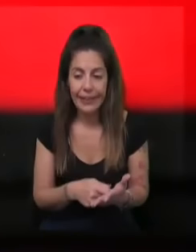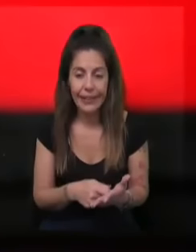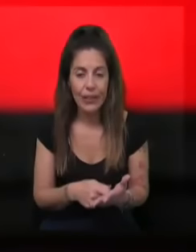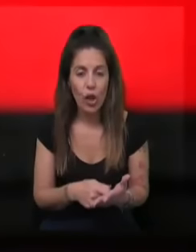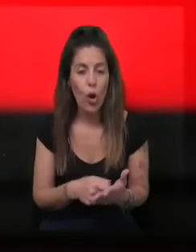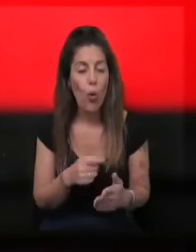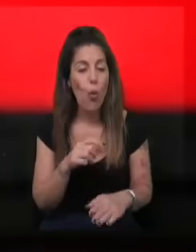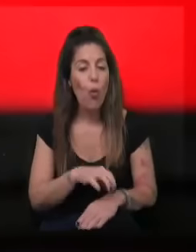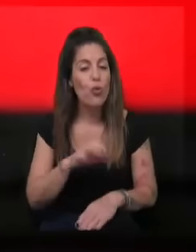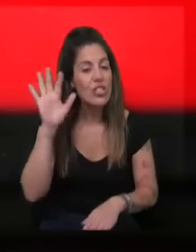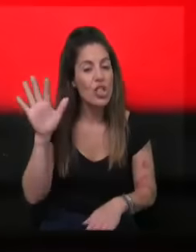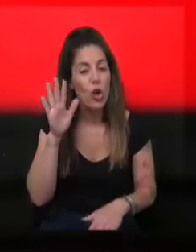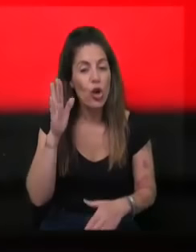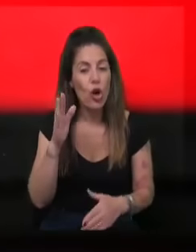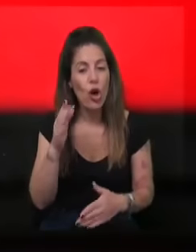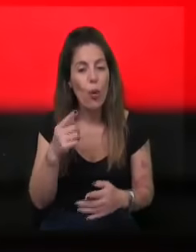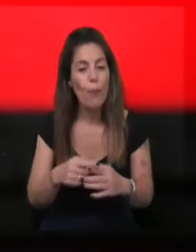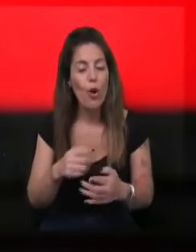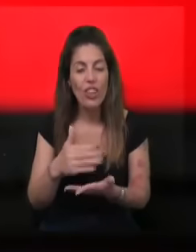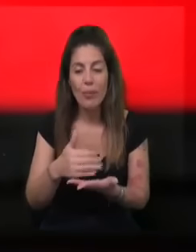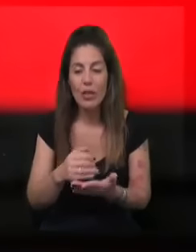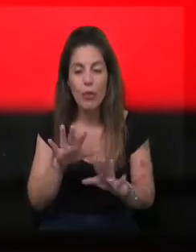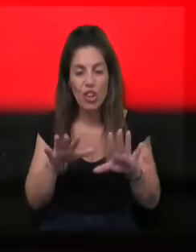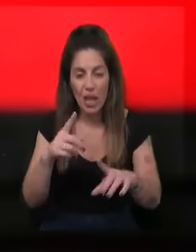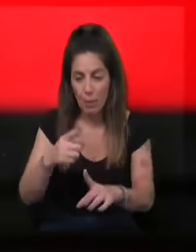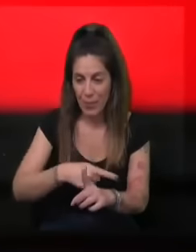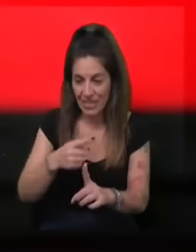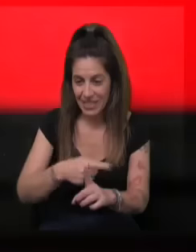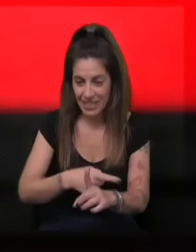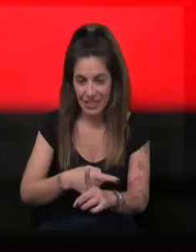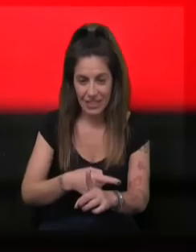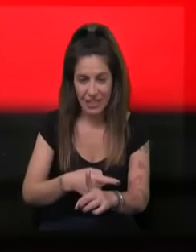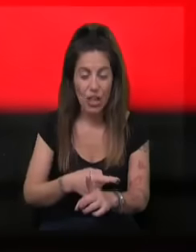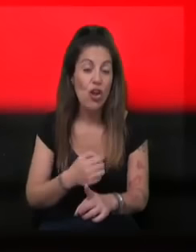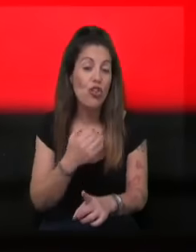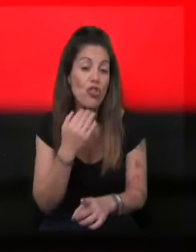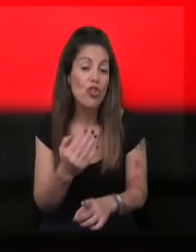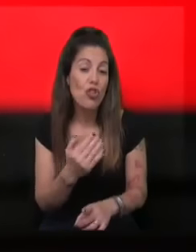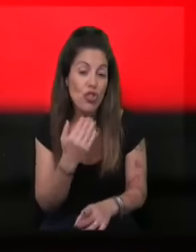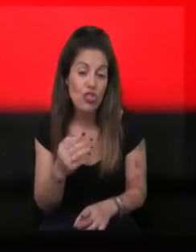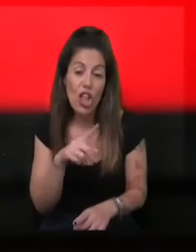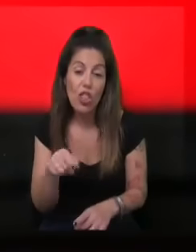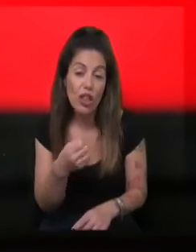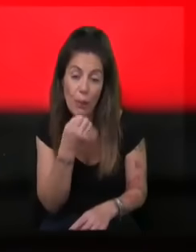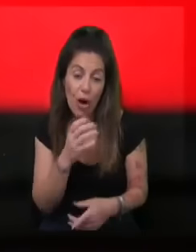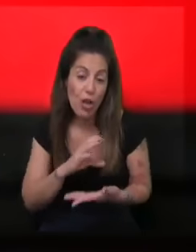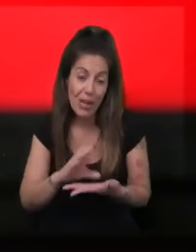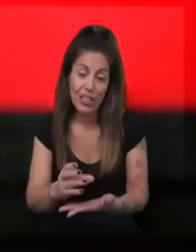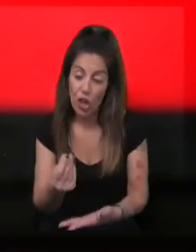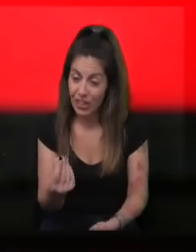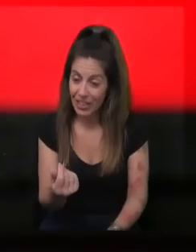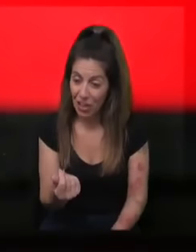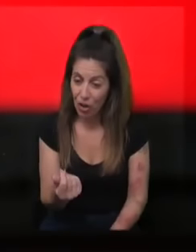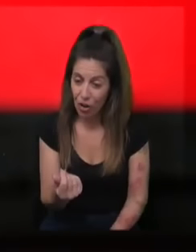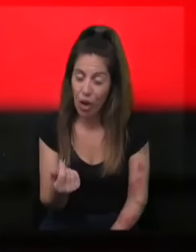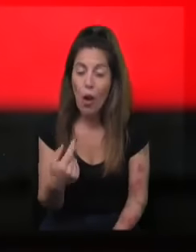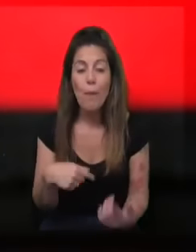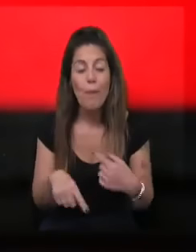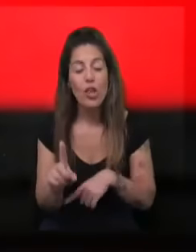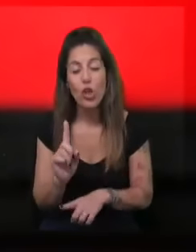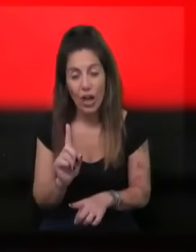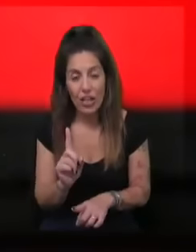psicólogo por departamento durante 10 meses y yo no sé si En dónde está mejor invertida la plata pero en todo caso